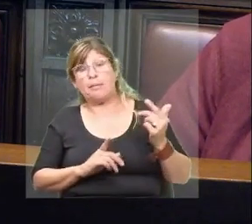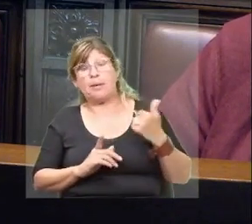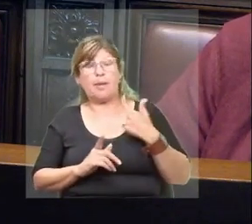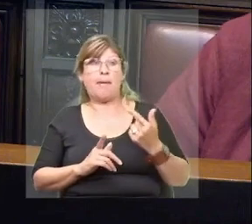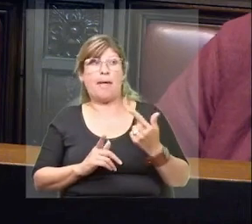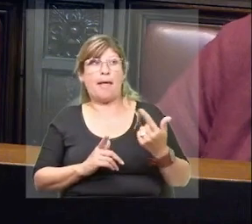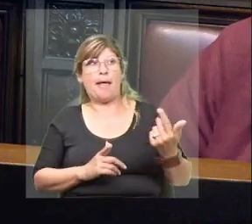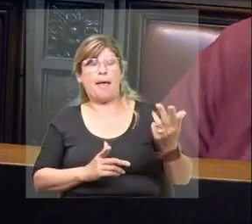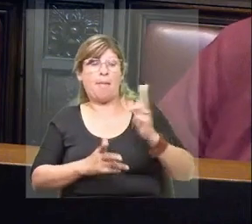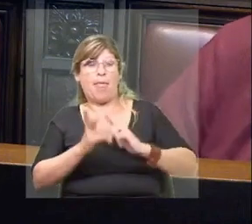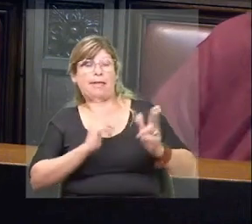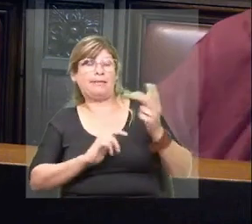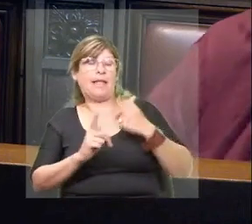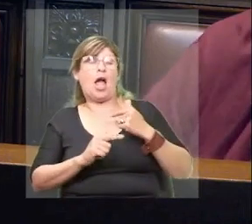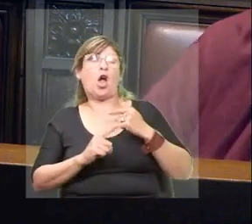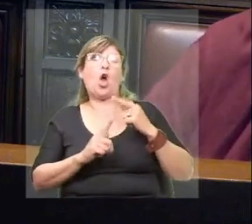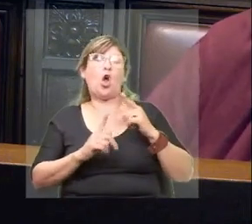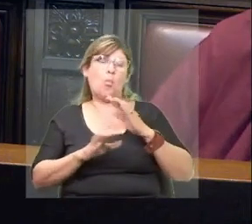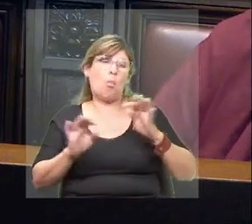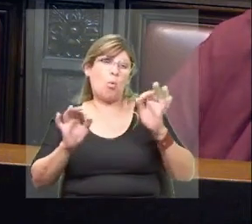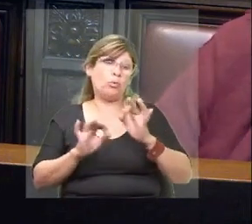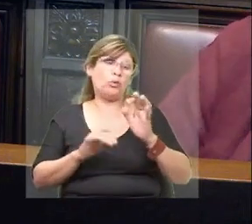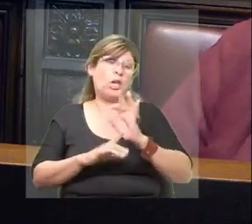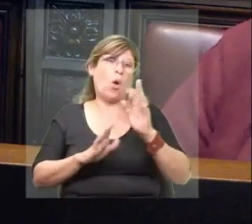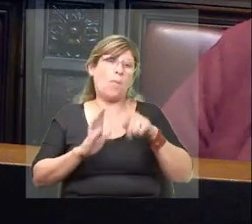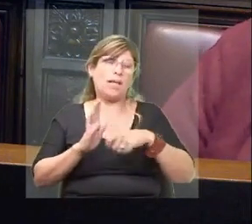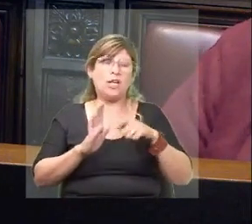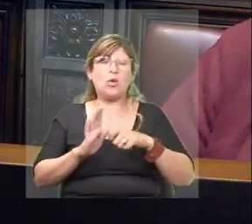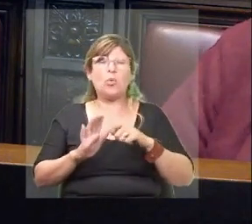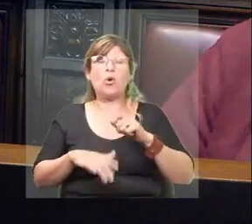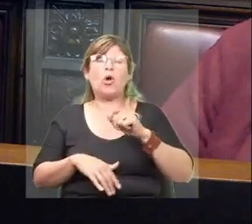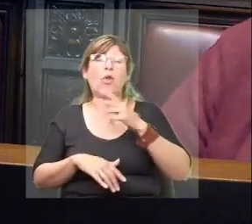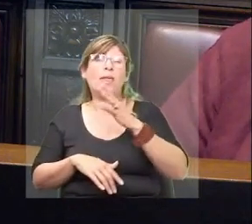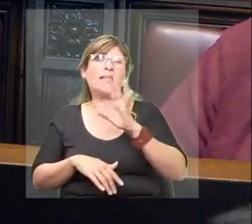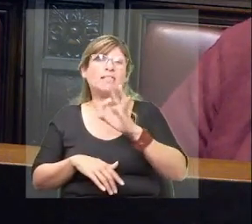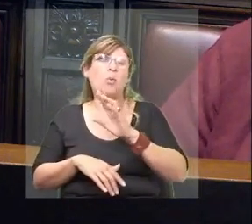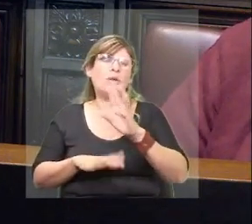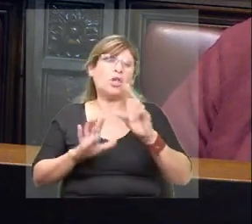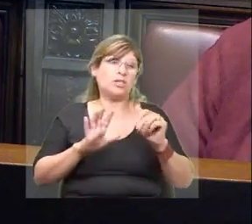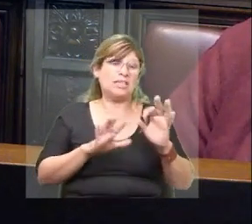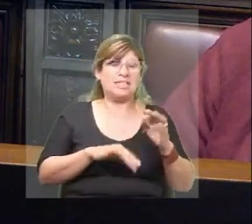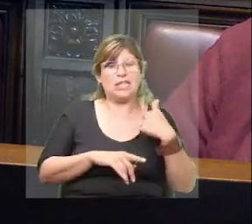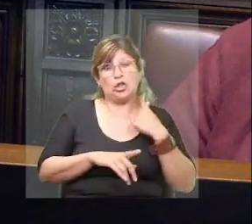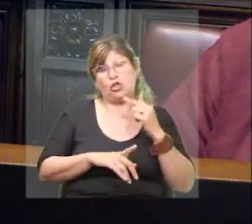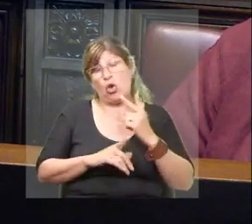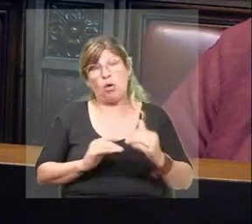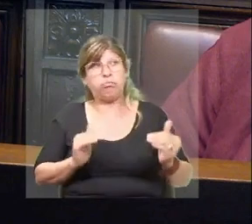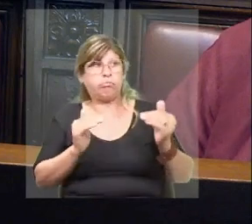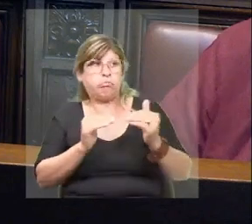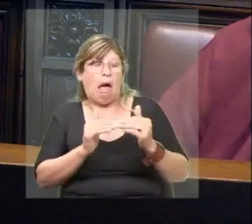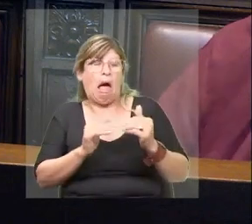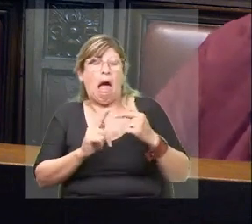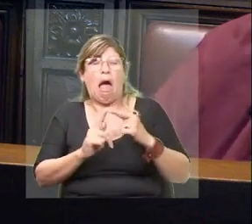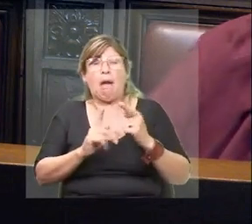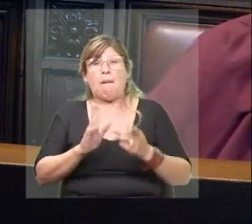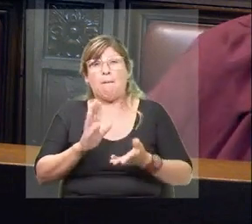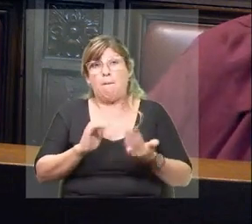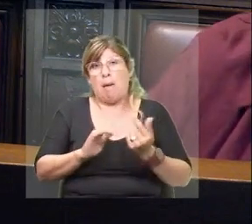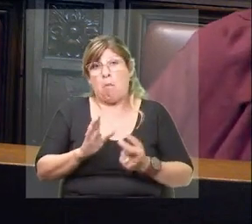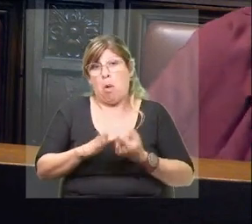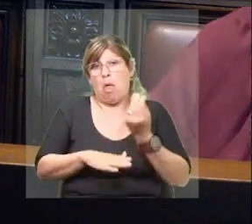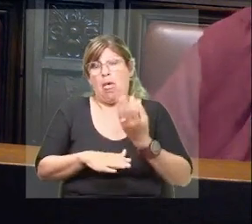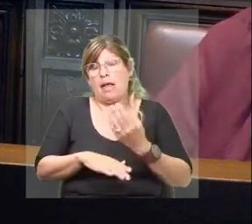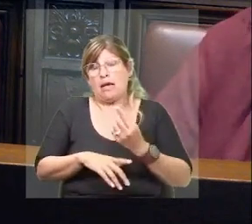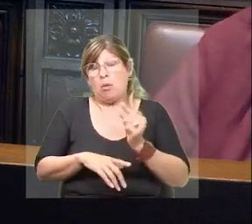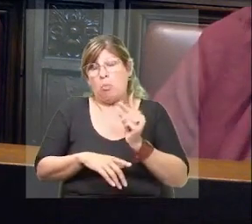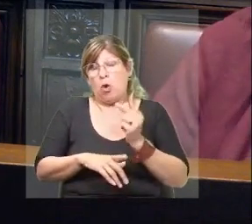década del 50 y el 60, yo emparejaba en la música un poco más moderna. Pero era un desafío intelectual,